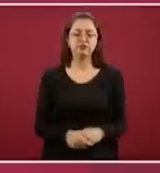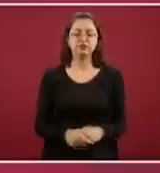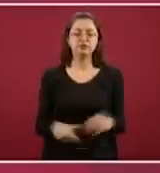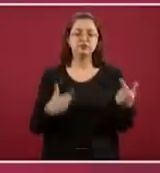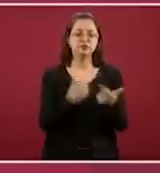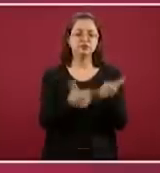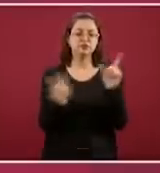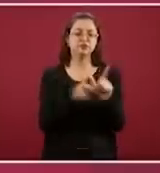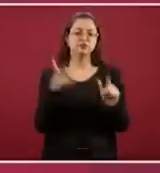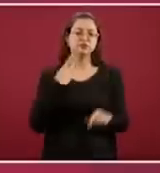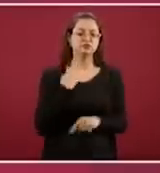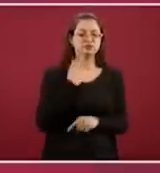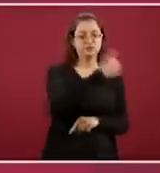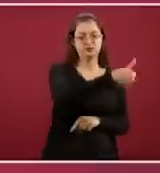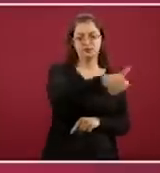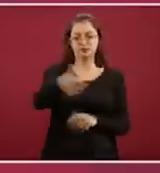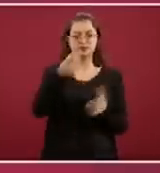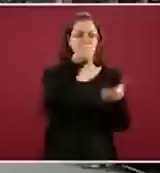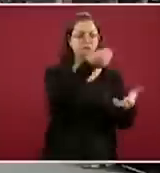que reciben los partidos.